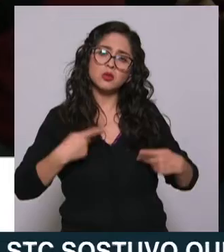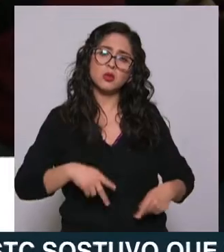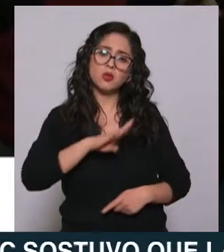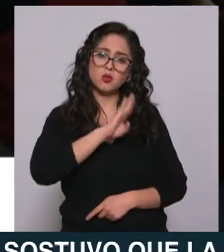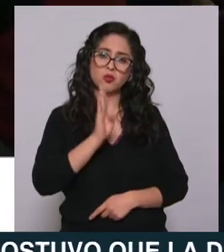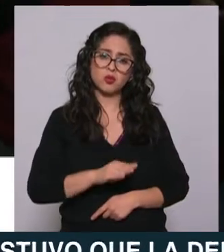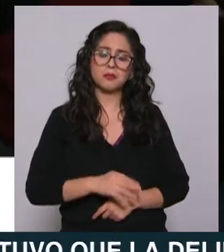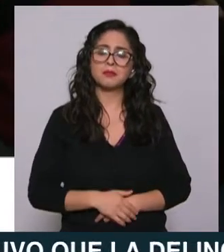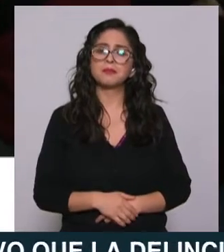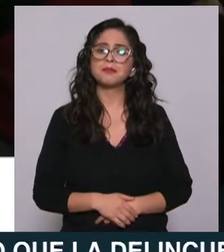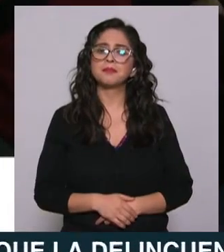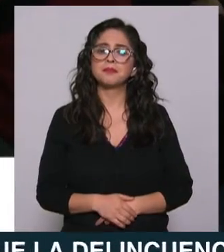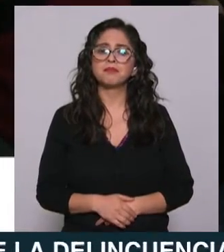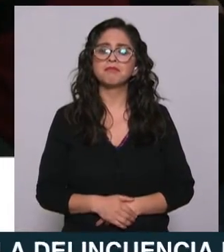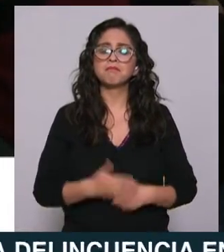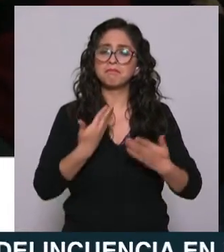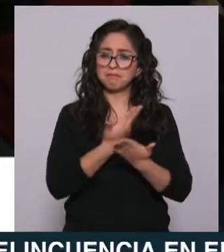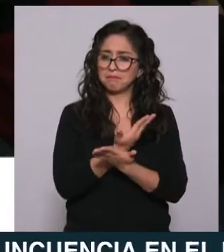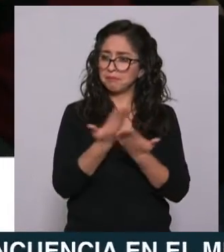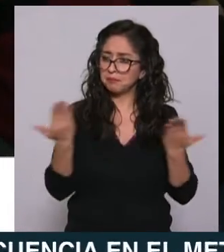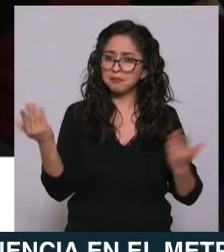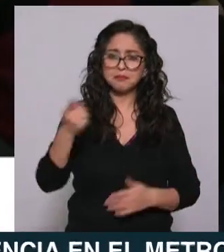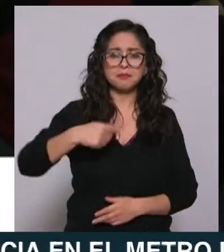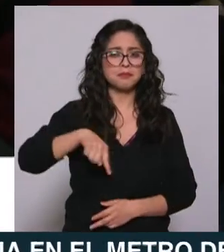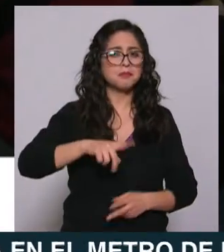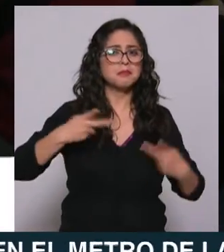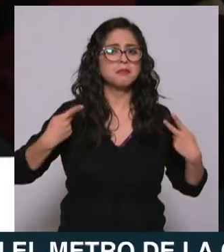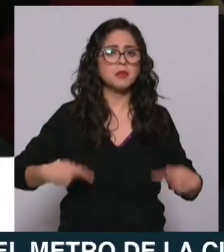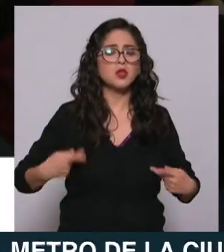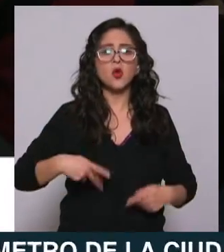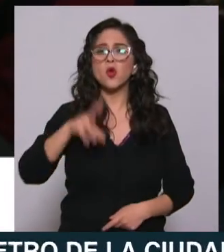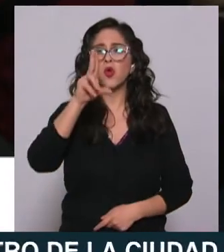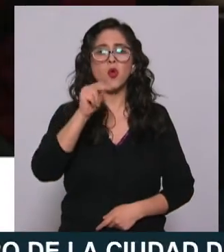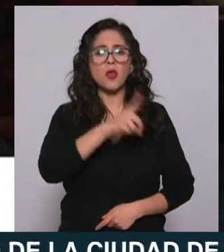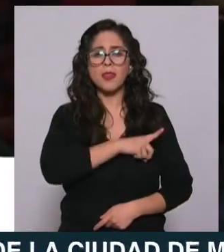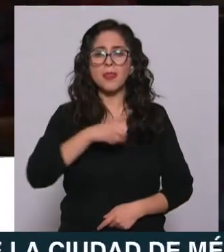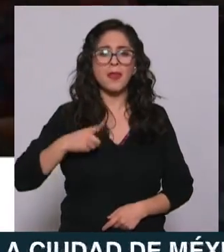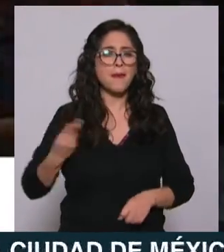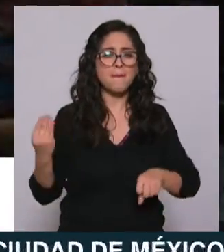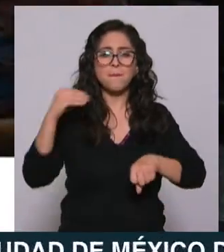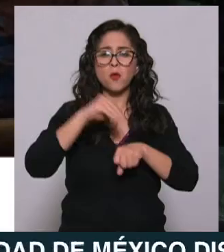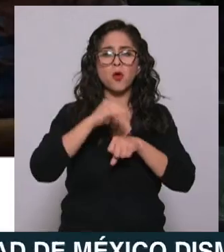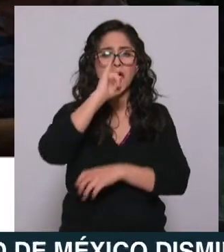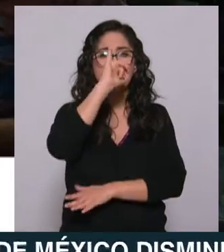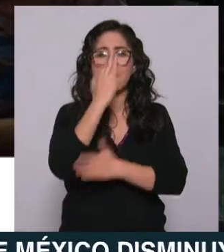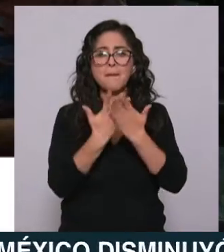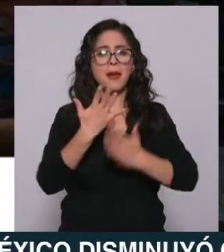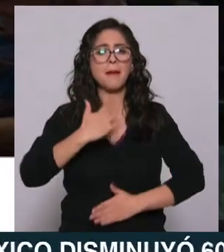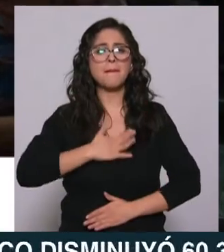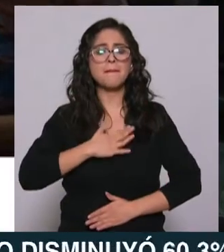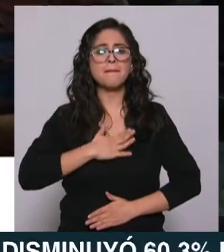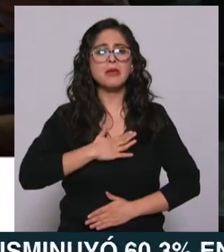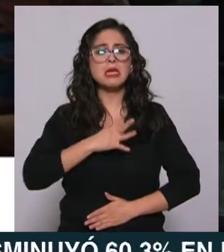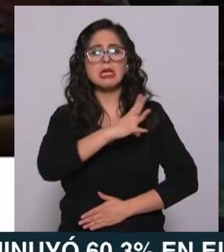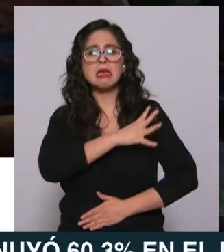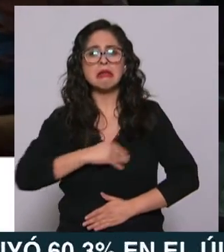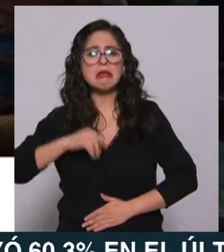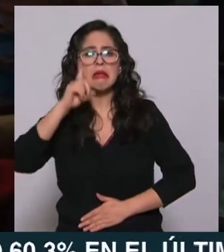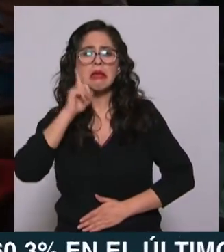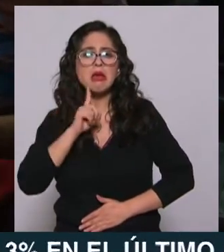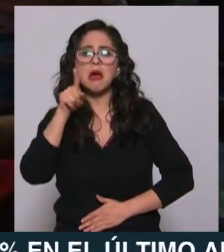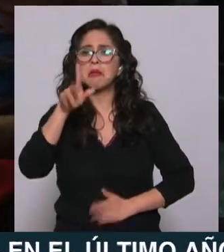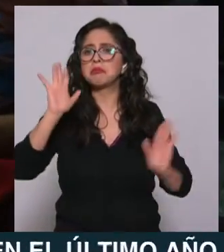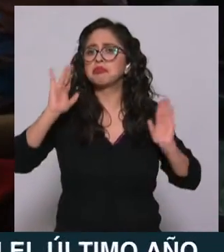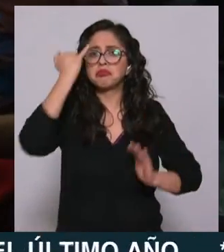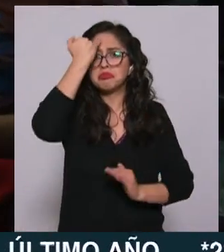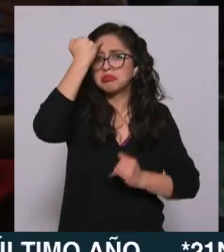a los compañeros que no utilicen la imagen de mi hija para fines, no sé qué fines sean. No quiero